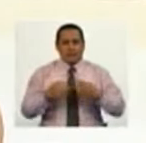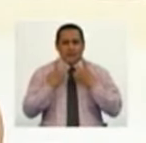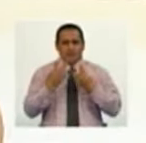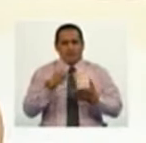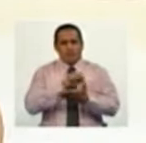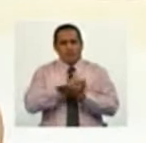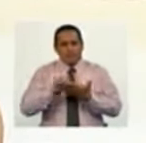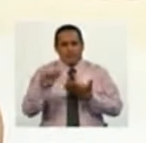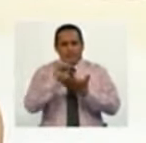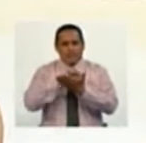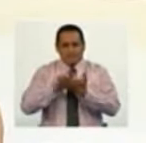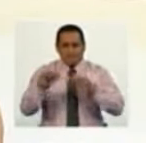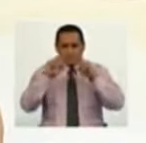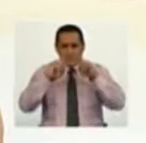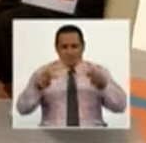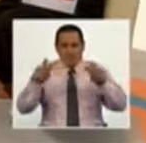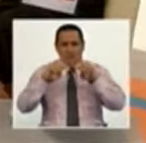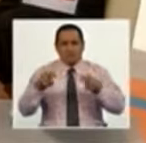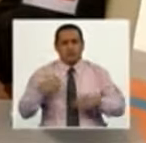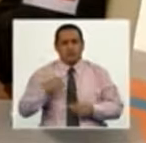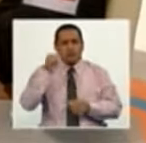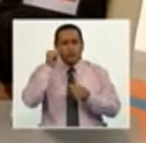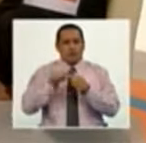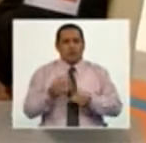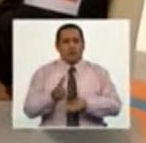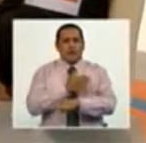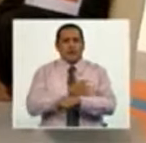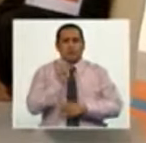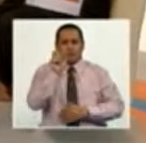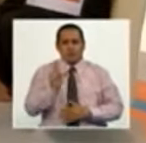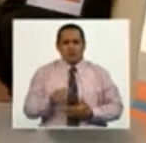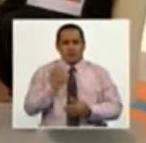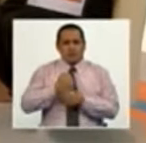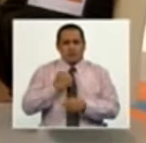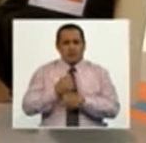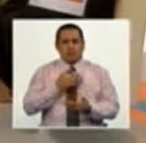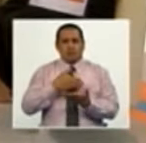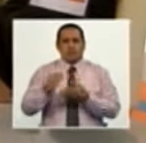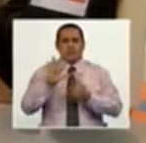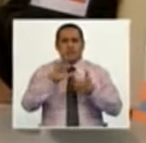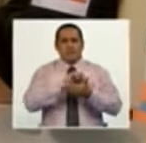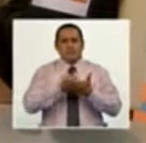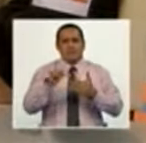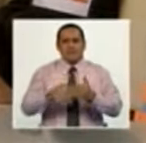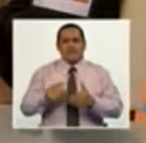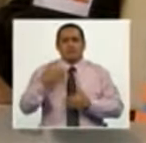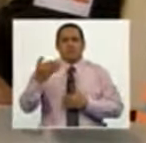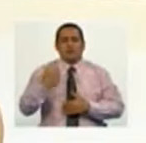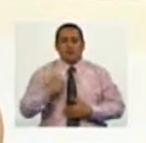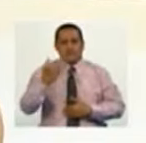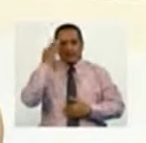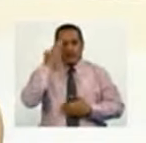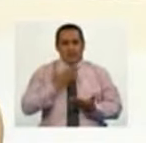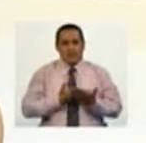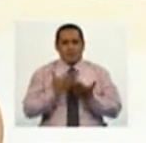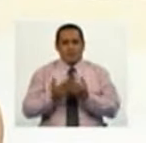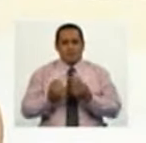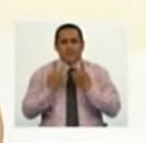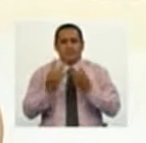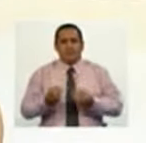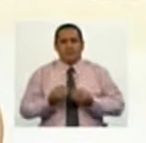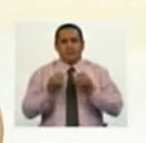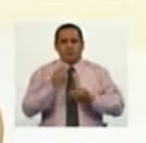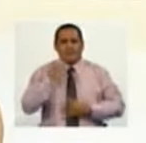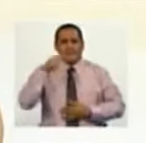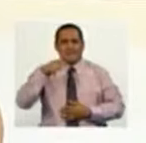tomado meses investigando el caso. Recuerdo un caso donde al trabajador se le despidió 6 meses después de haber conocido el hecho y era